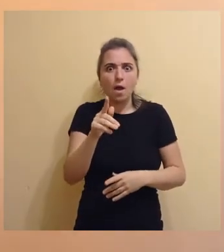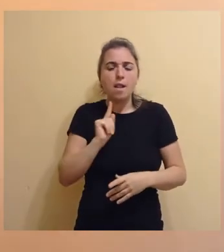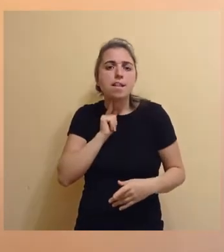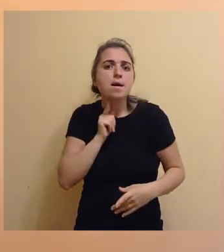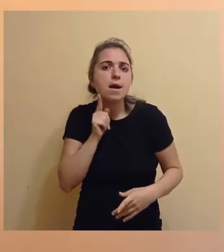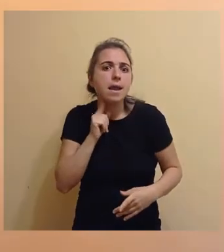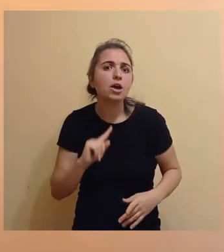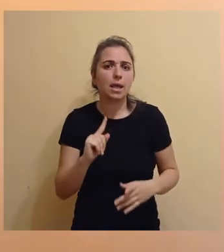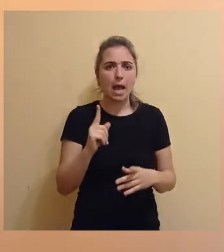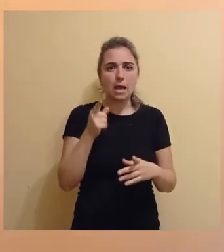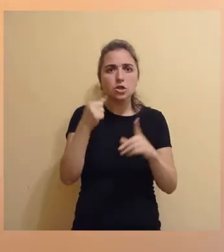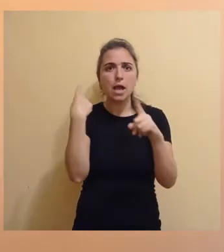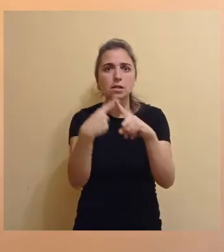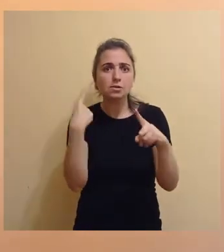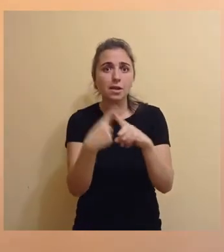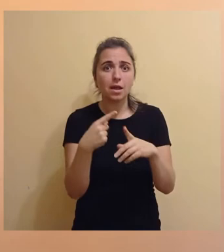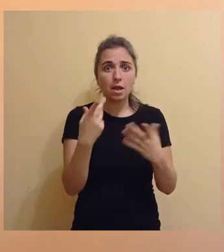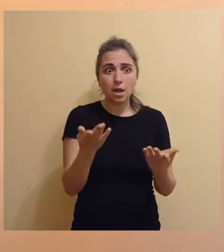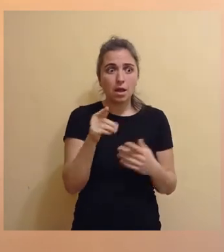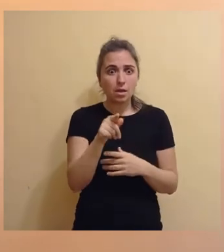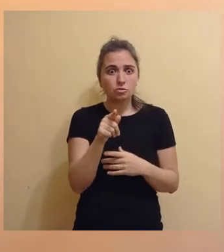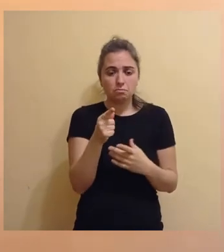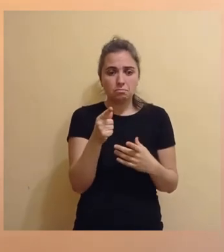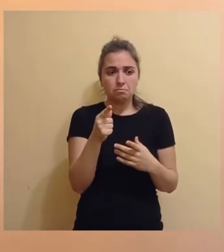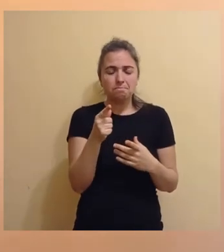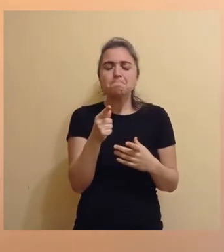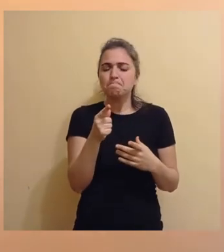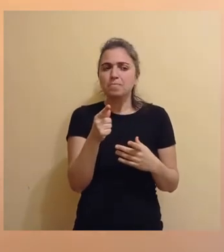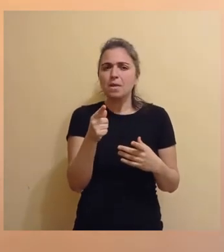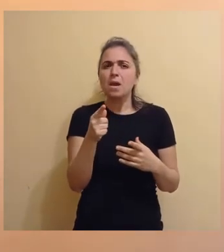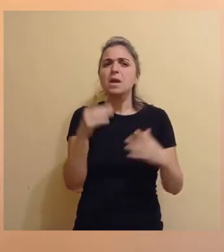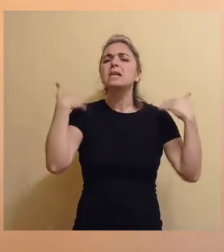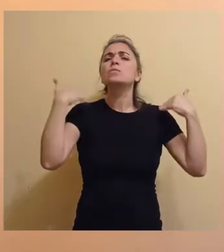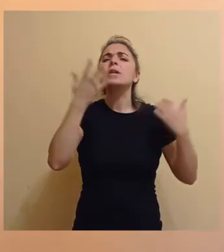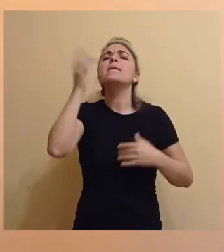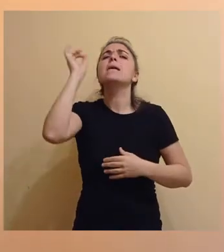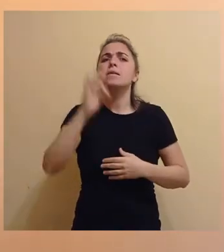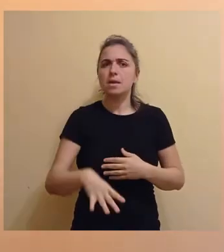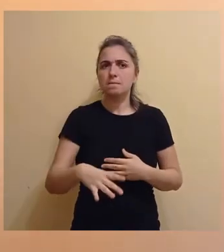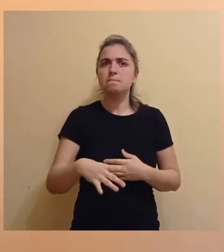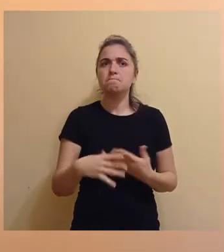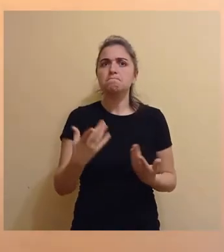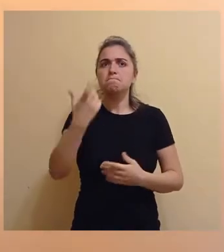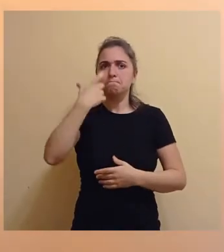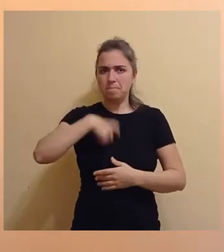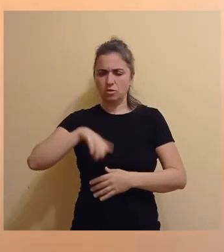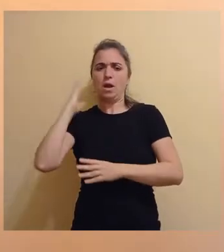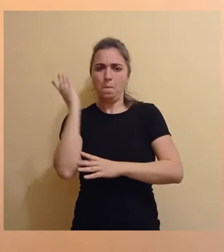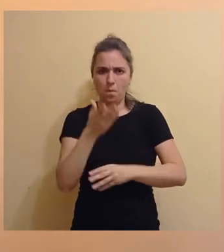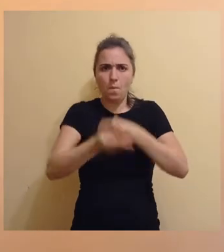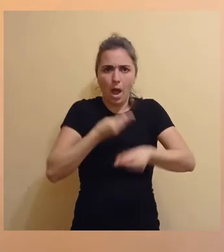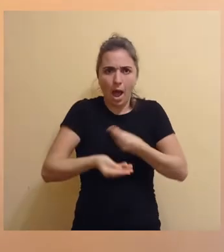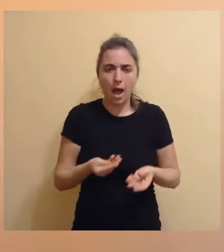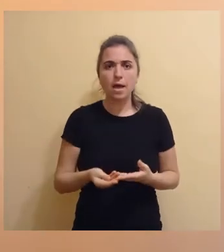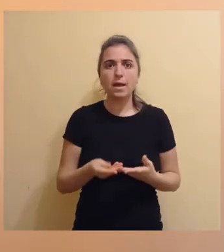totalmente normal, porque es la propia erótica y la propia sexualidad, y el ojo está en quien comete el delito. Entonces,